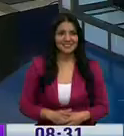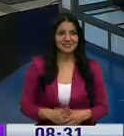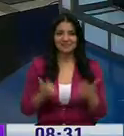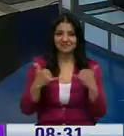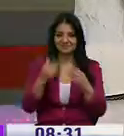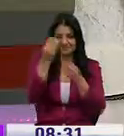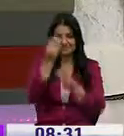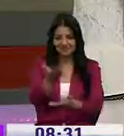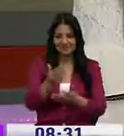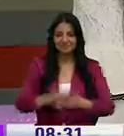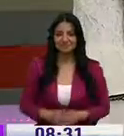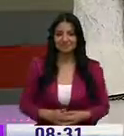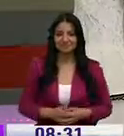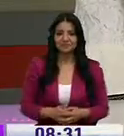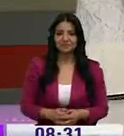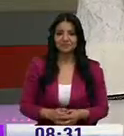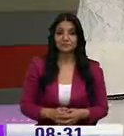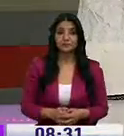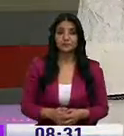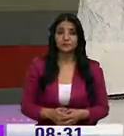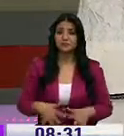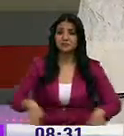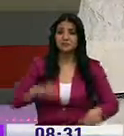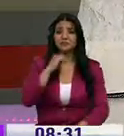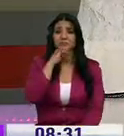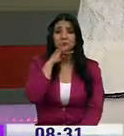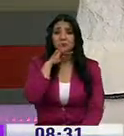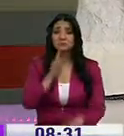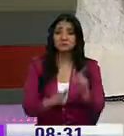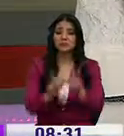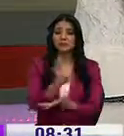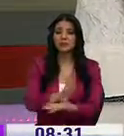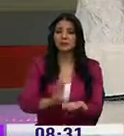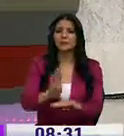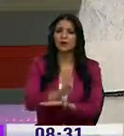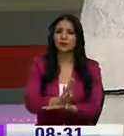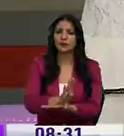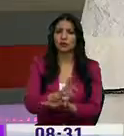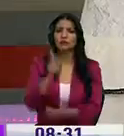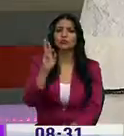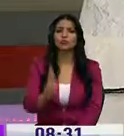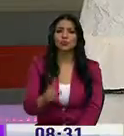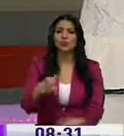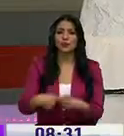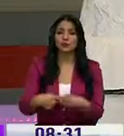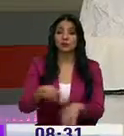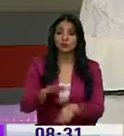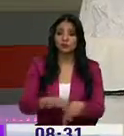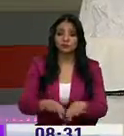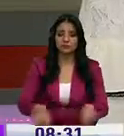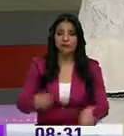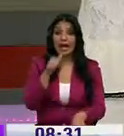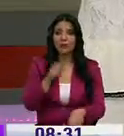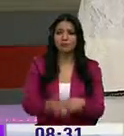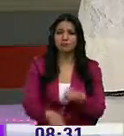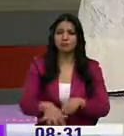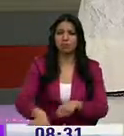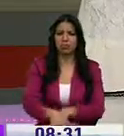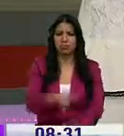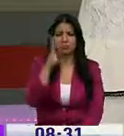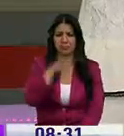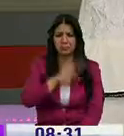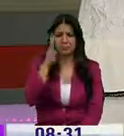Con la información les contamos que en un ambiente insalubre viven los vecinos del barrio Hermanos Cristianos al sur de Quito a causa de una fuga de aguas hervidas.